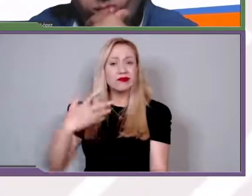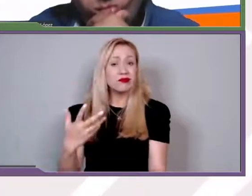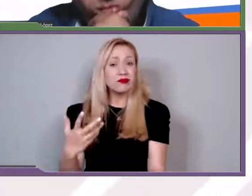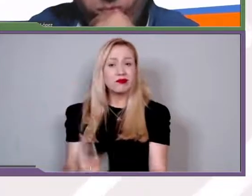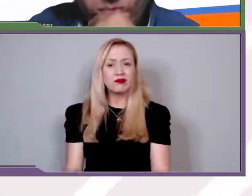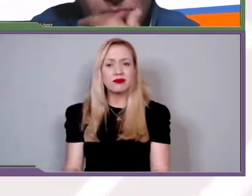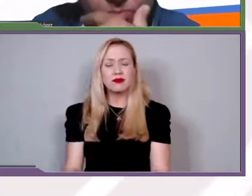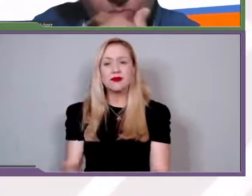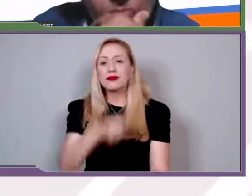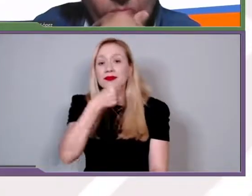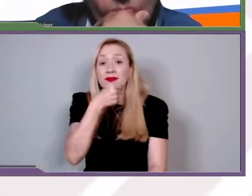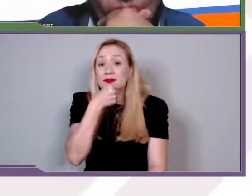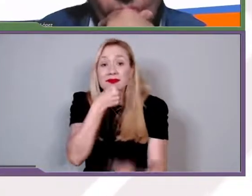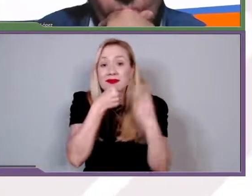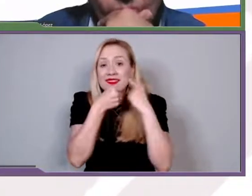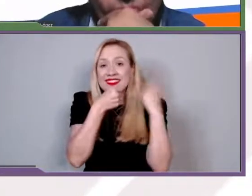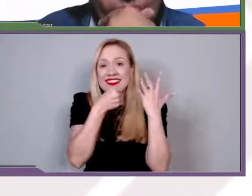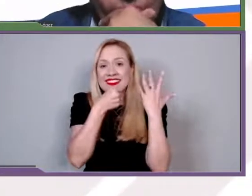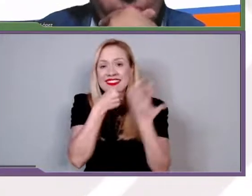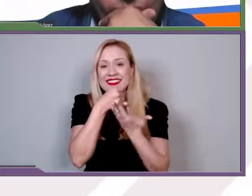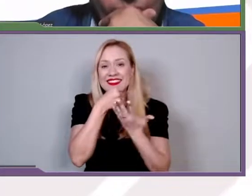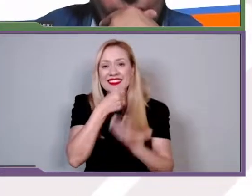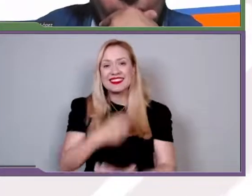Tu micrófono, Angelita.